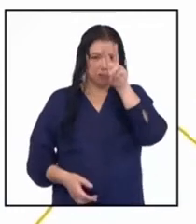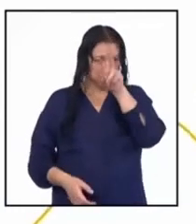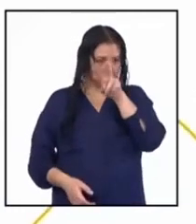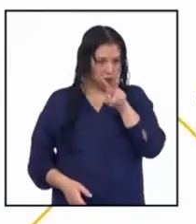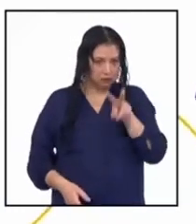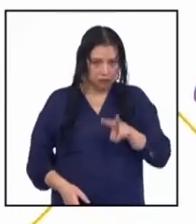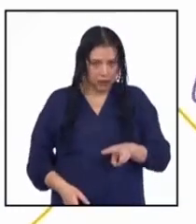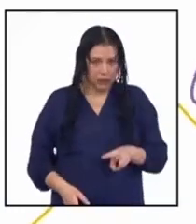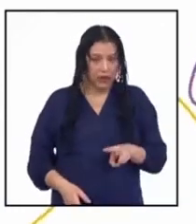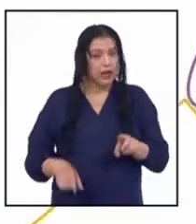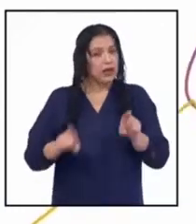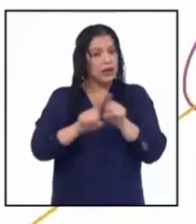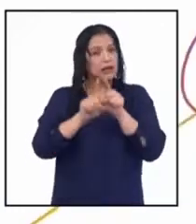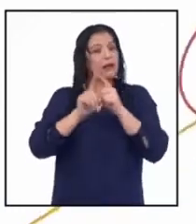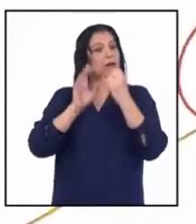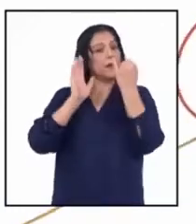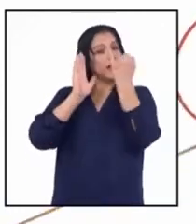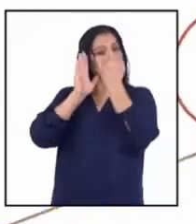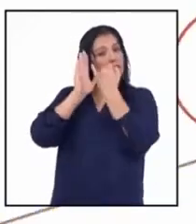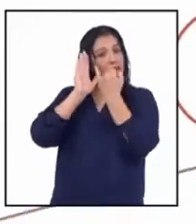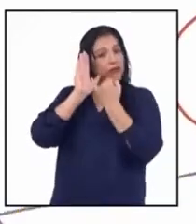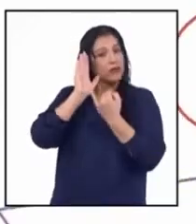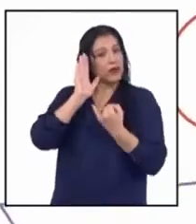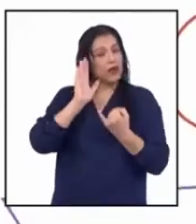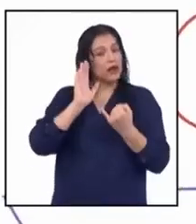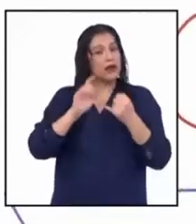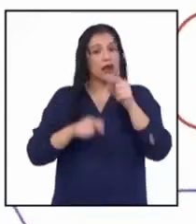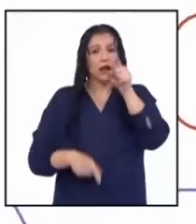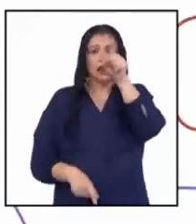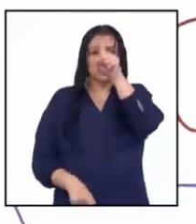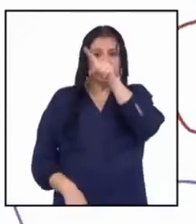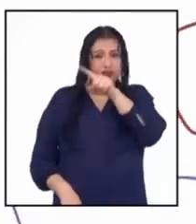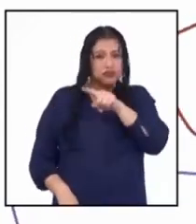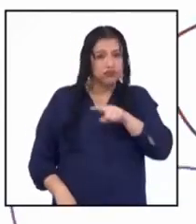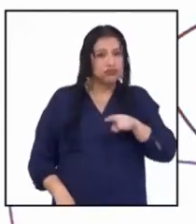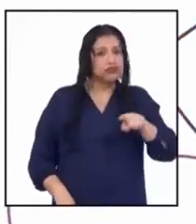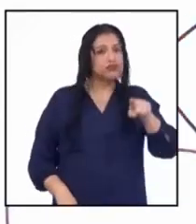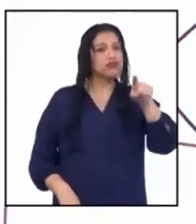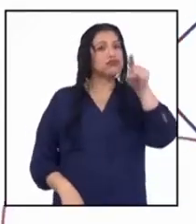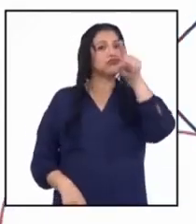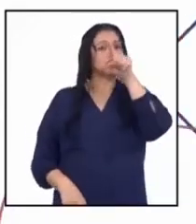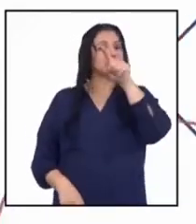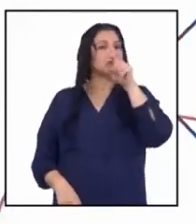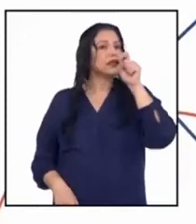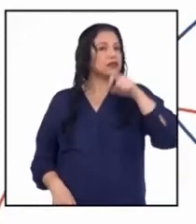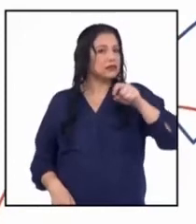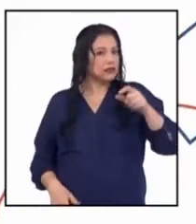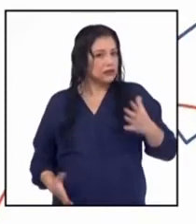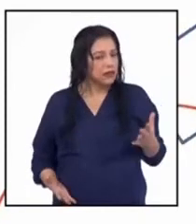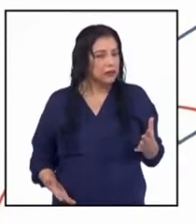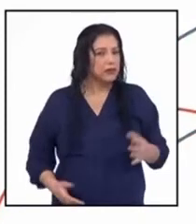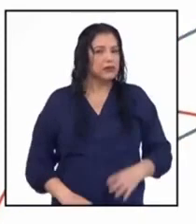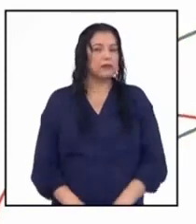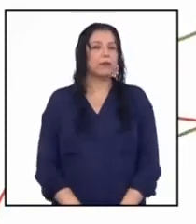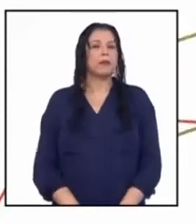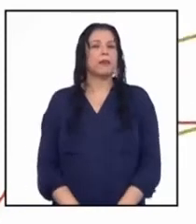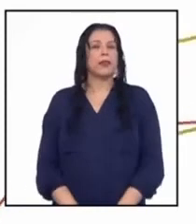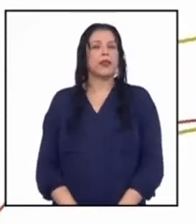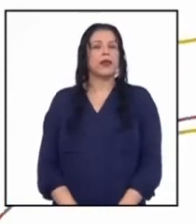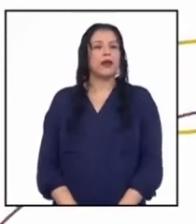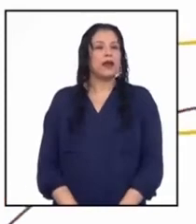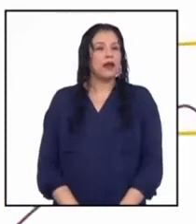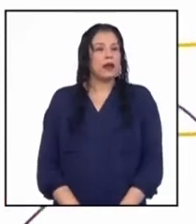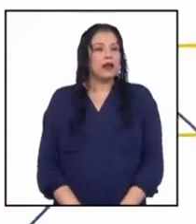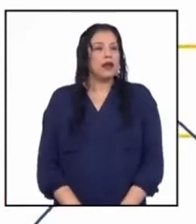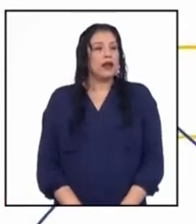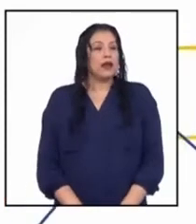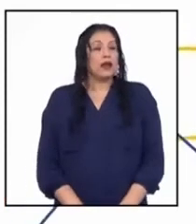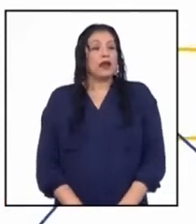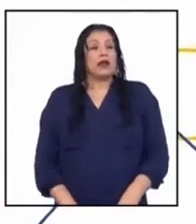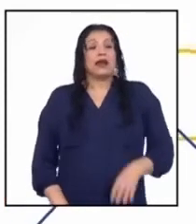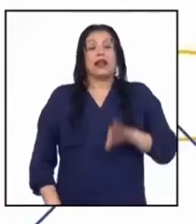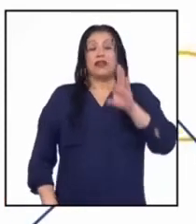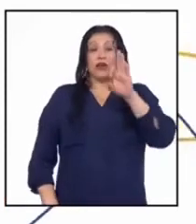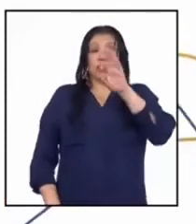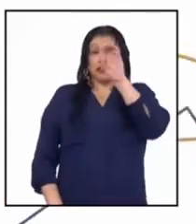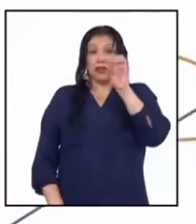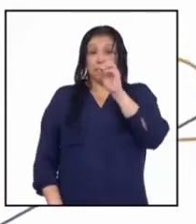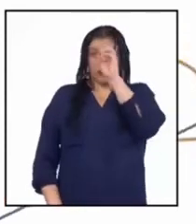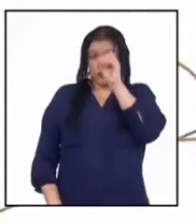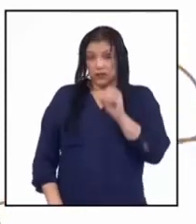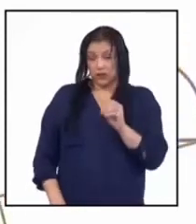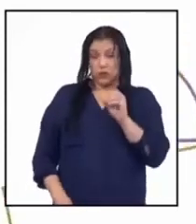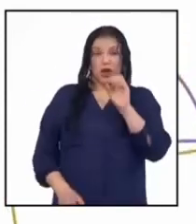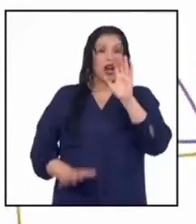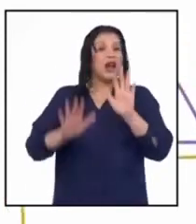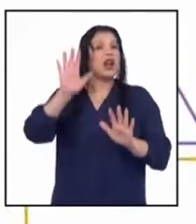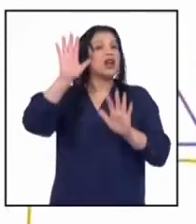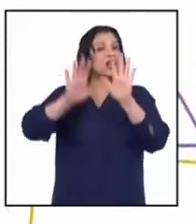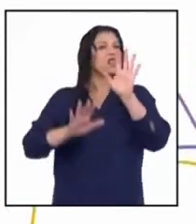asimismo, para graficar el gráfico circular, tendremos en cuenta que a la frecuencia porcentual